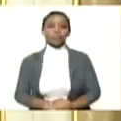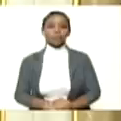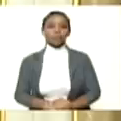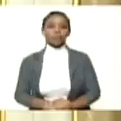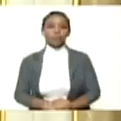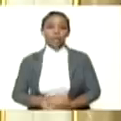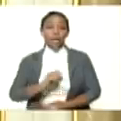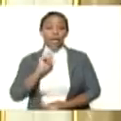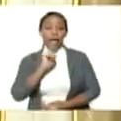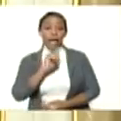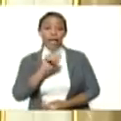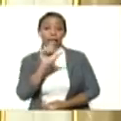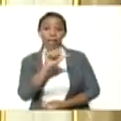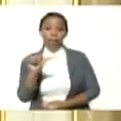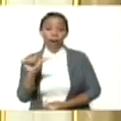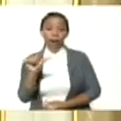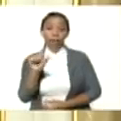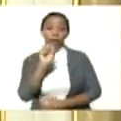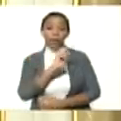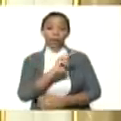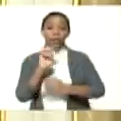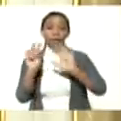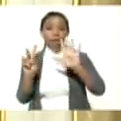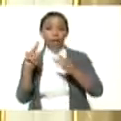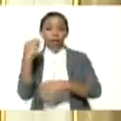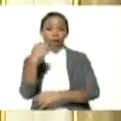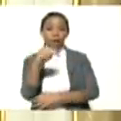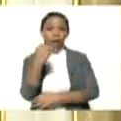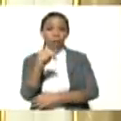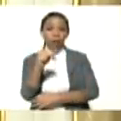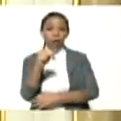De esa semana del 27 de noviembre.